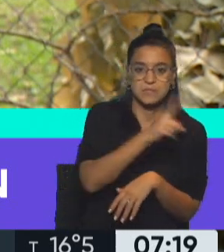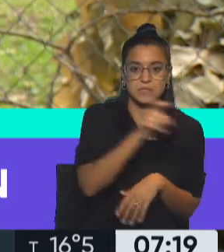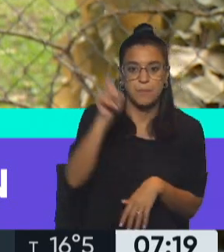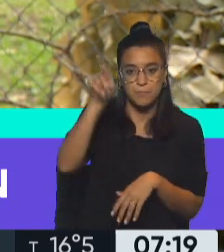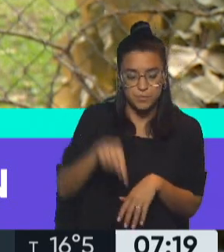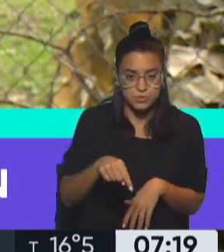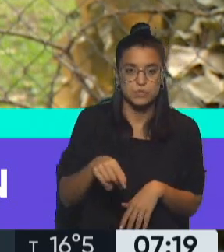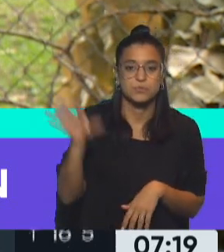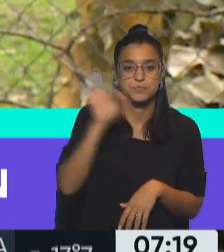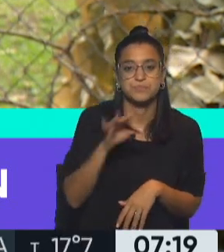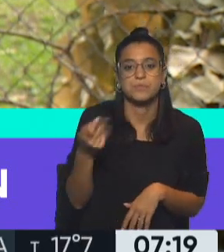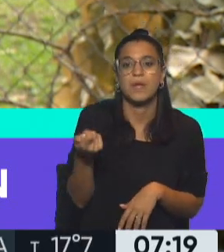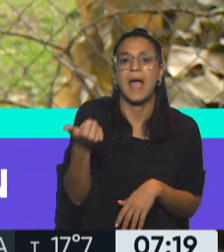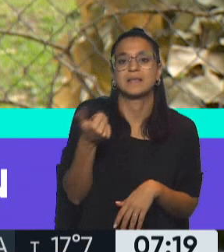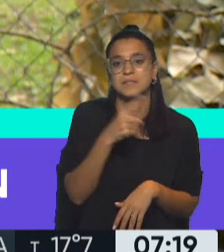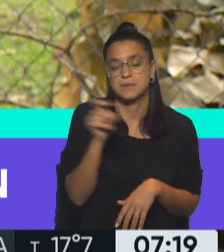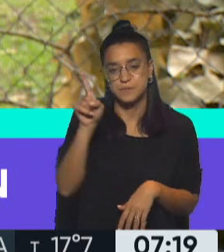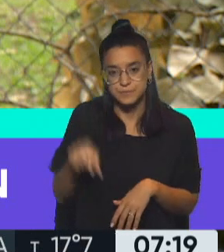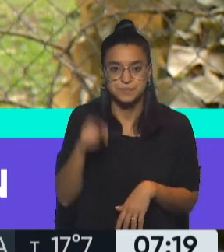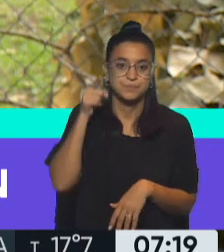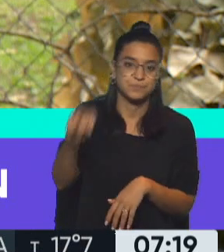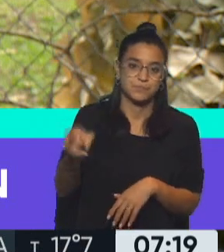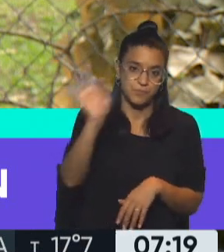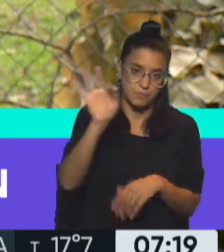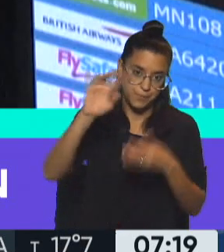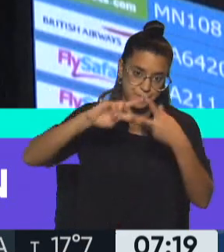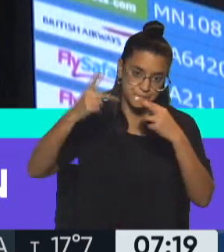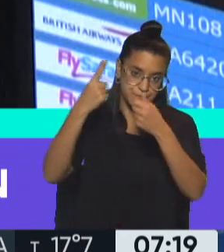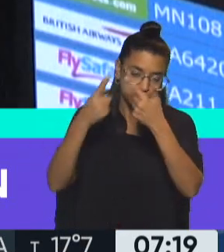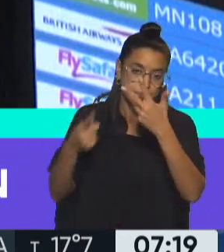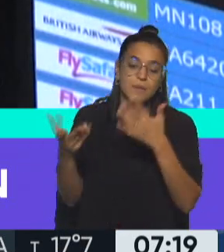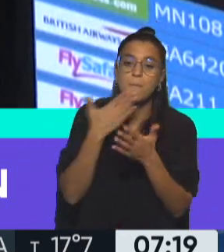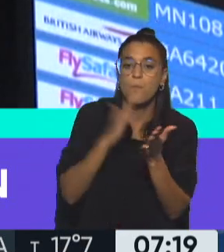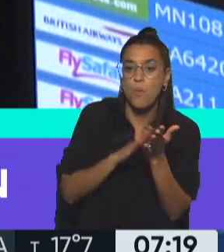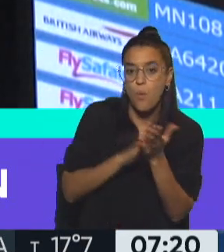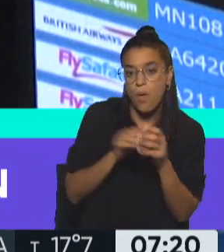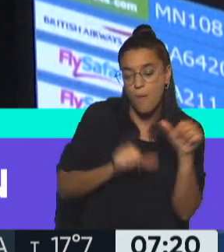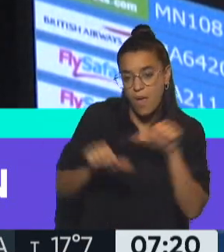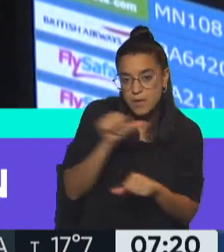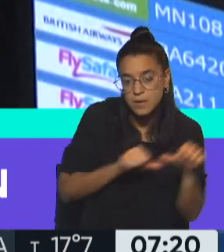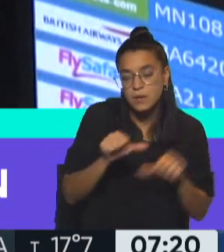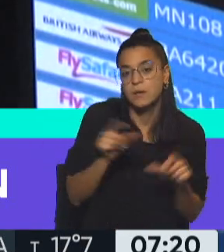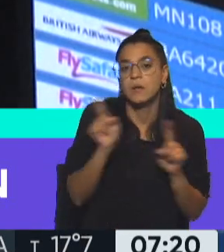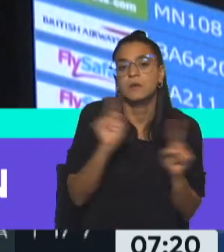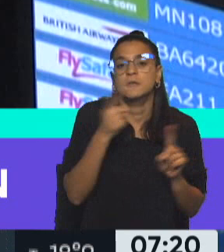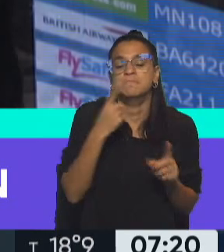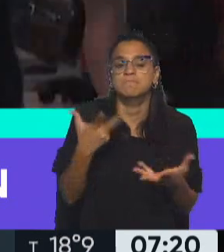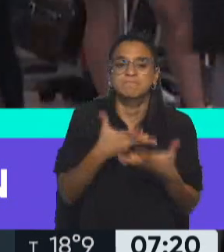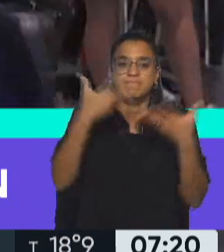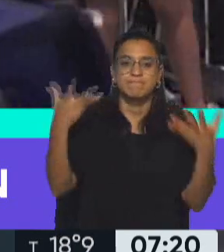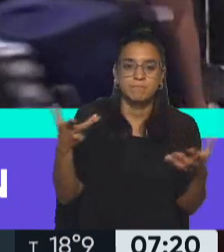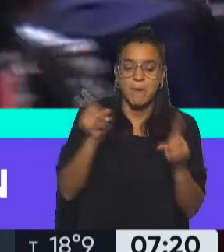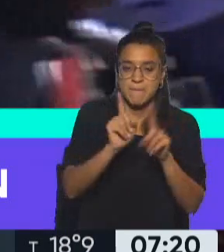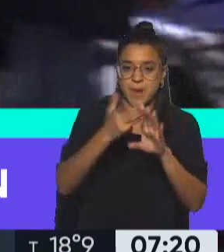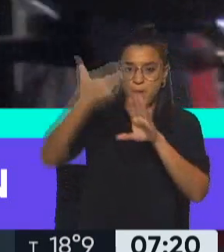100%, digamos, o cerca del 100% frente a esta variante. Hay que hacer ensayos clínicos, pero los ensayos clínicos no son de la envergadura de